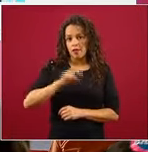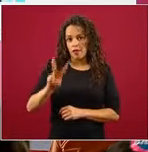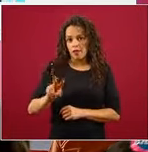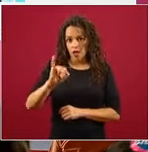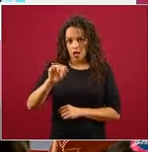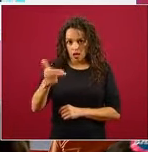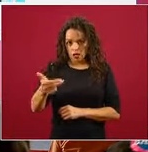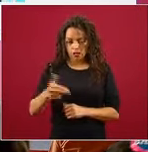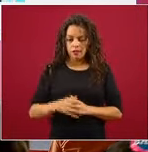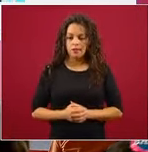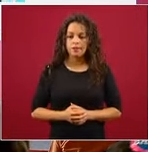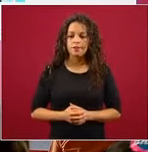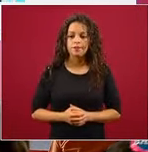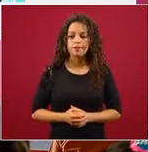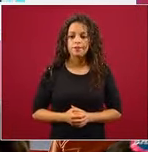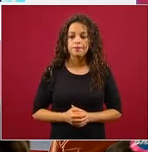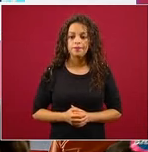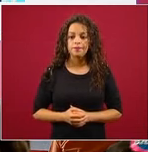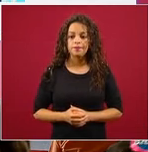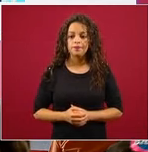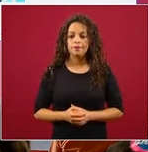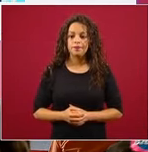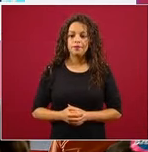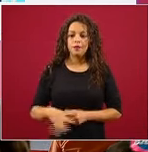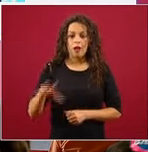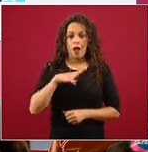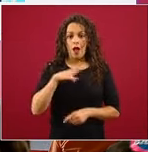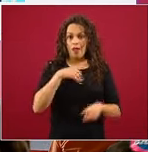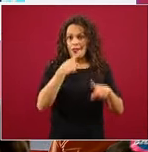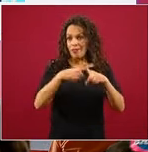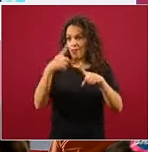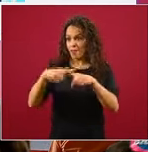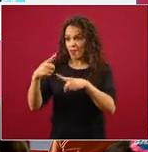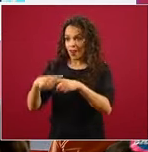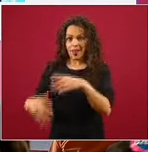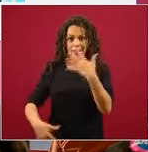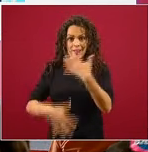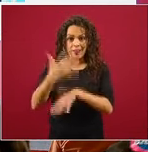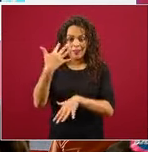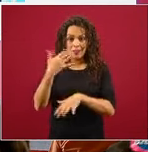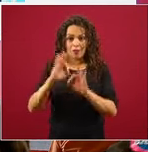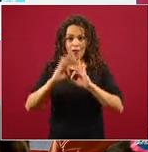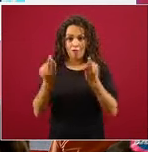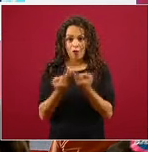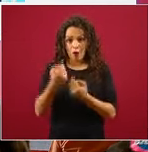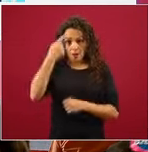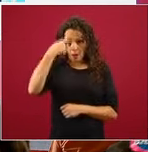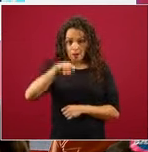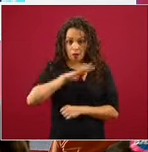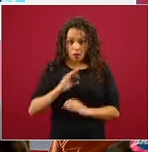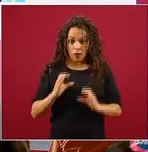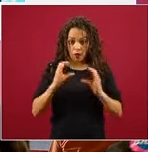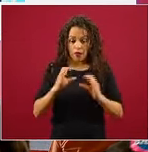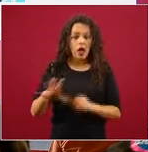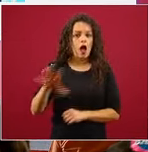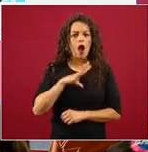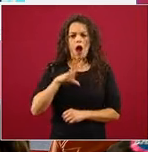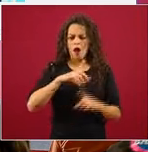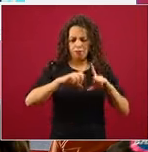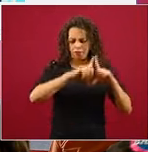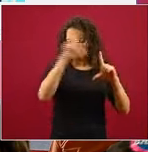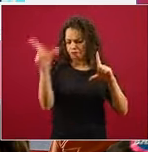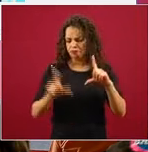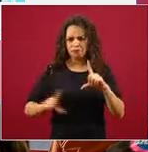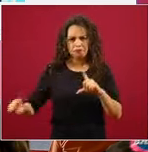Esas 15 claves de métodos anticonceptivos están disponibles en todo el país e